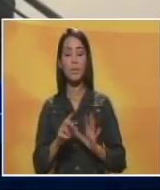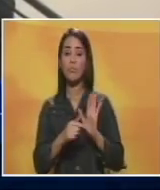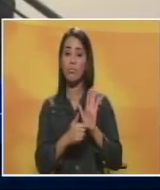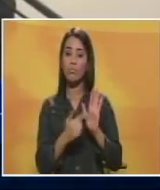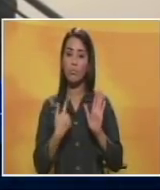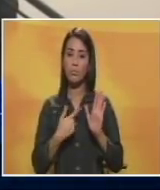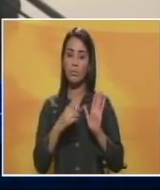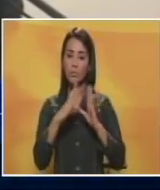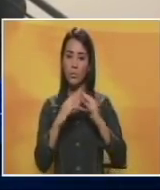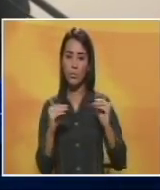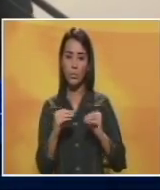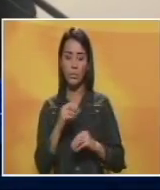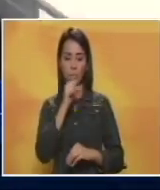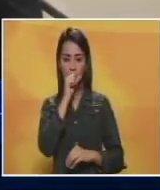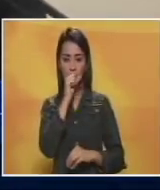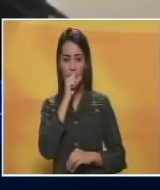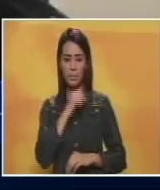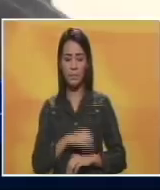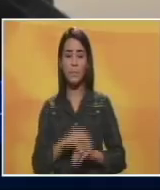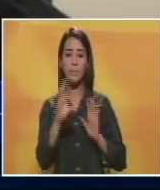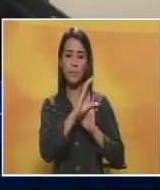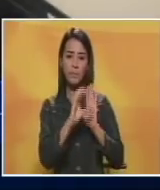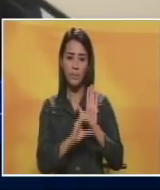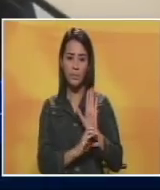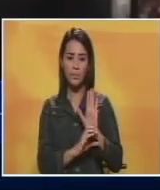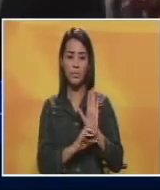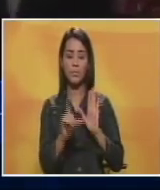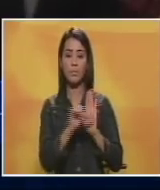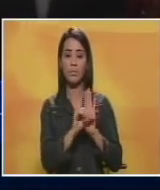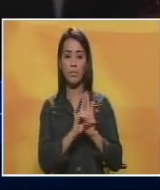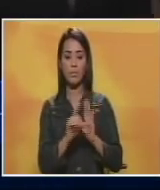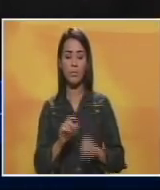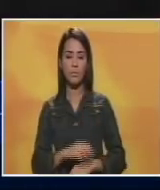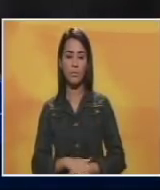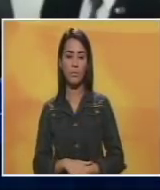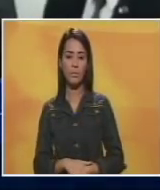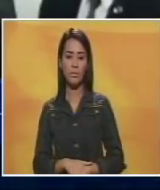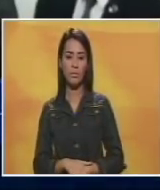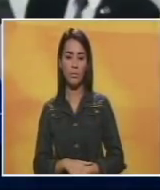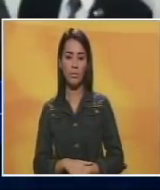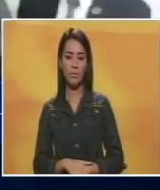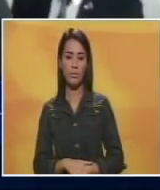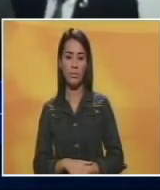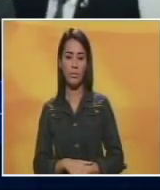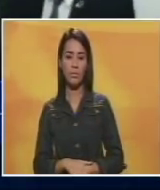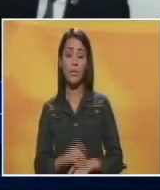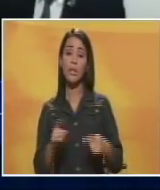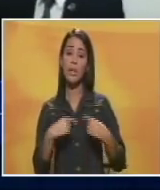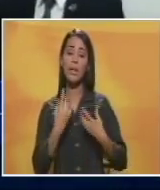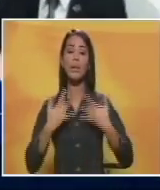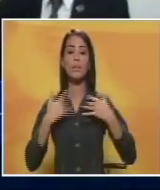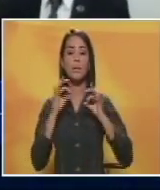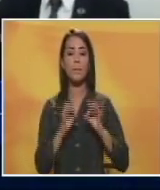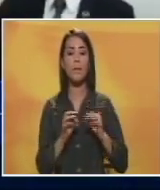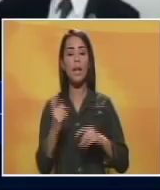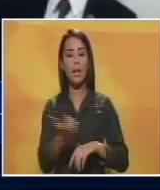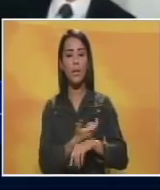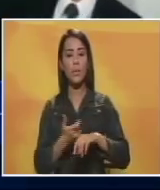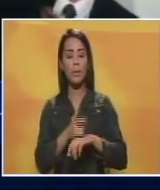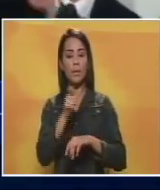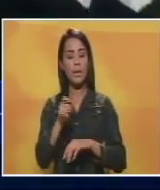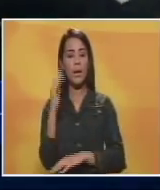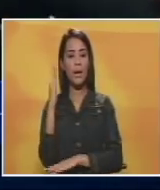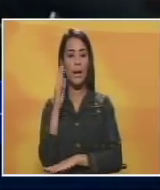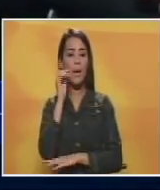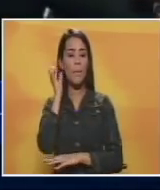prerrogativas y facultades que nos otorga la Constitución y las leyes. En el acto estuvo presente la gobernadora del Estado Lara,